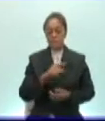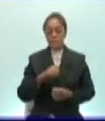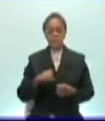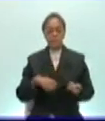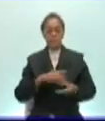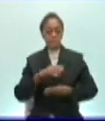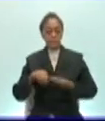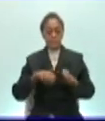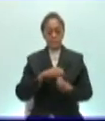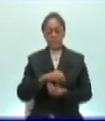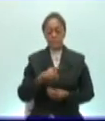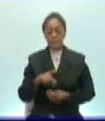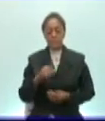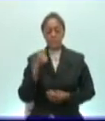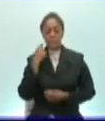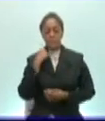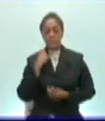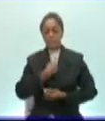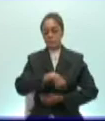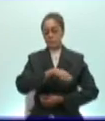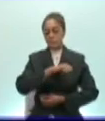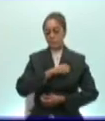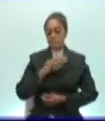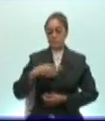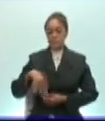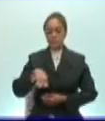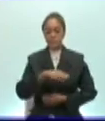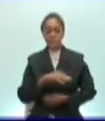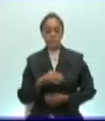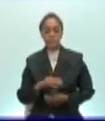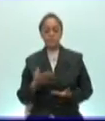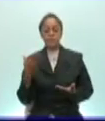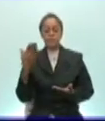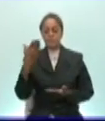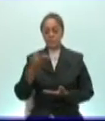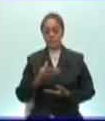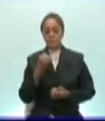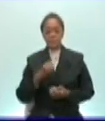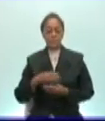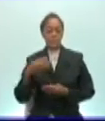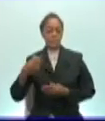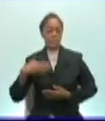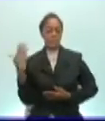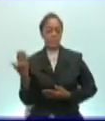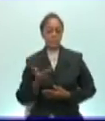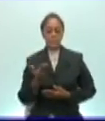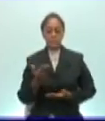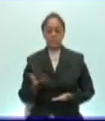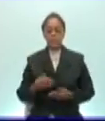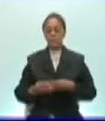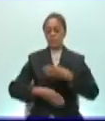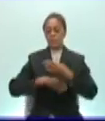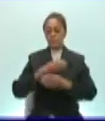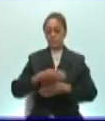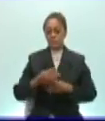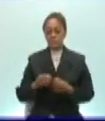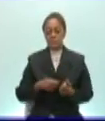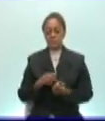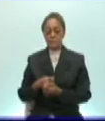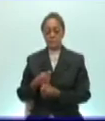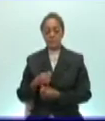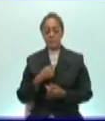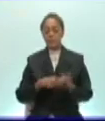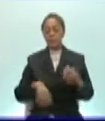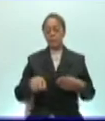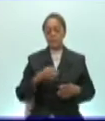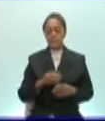Reforma. Un año donde España trata por todos los medios de dar una salida rápida al problema en que estaban envueltos, que eran las guerras por la